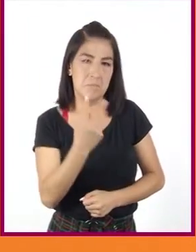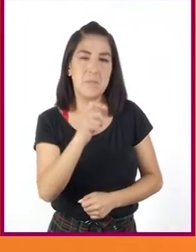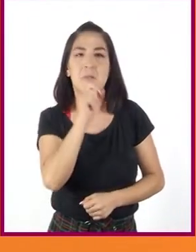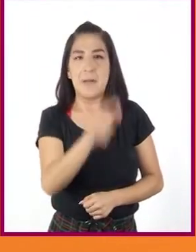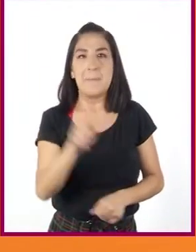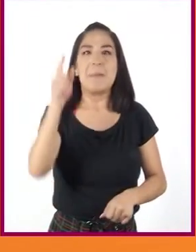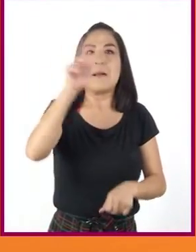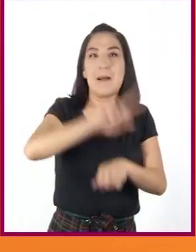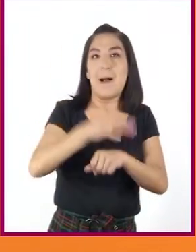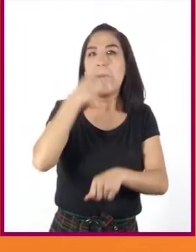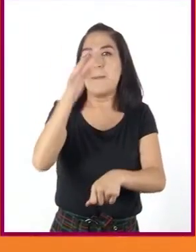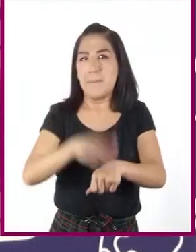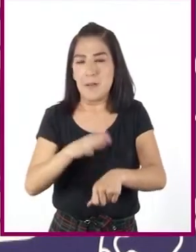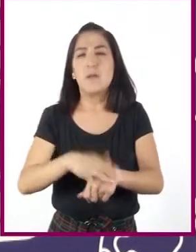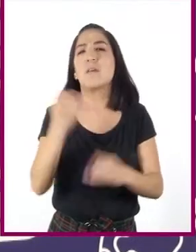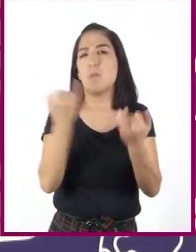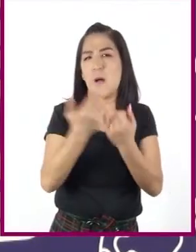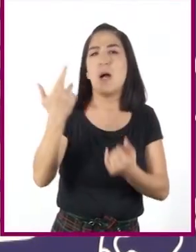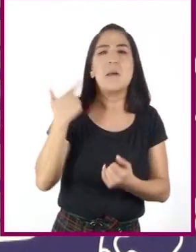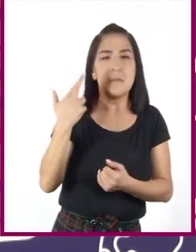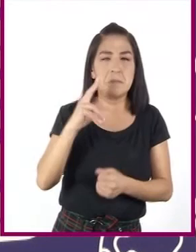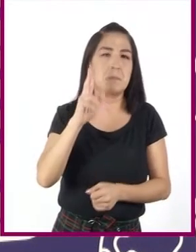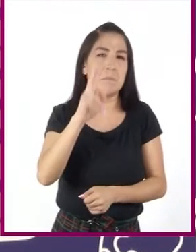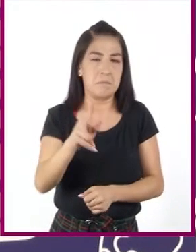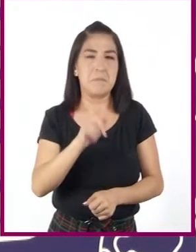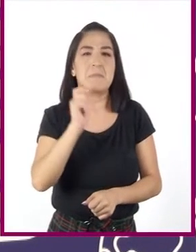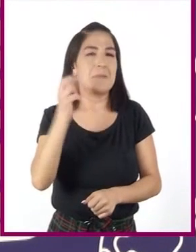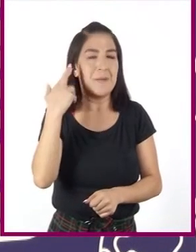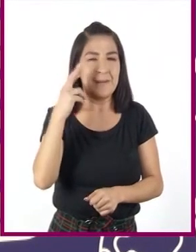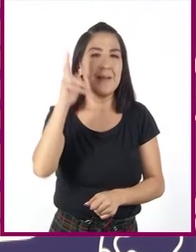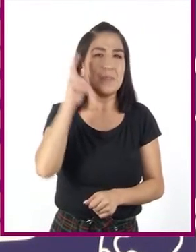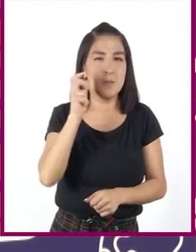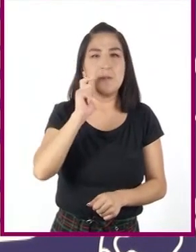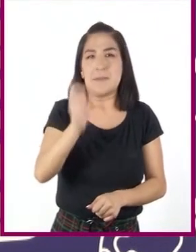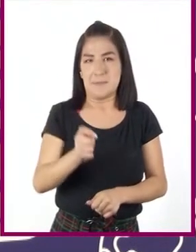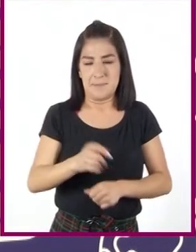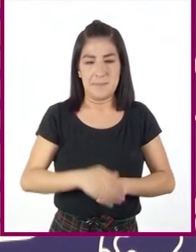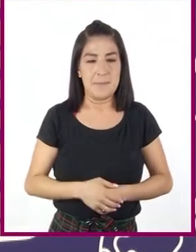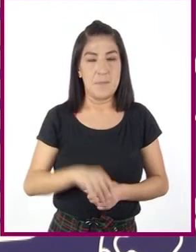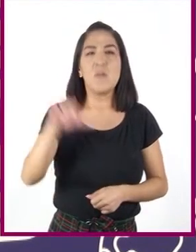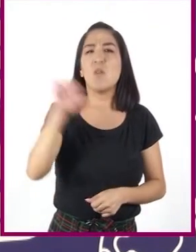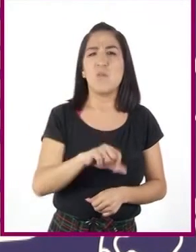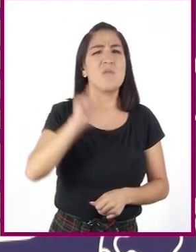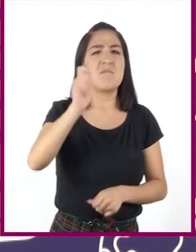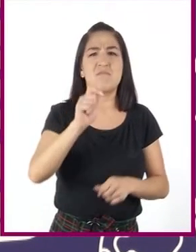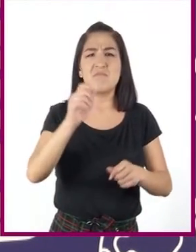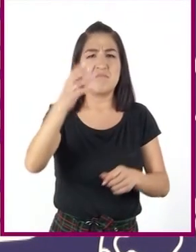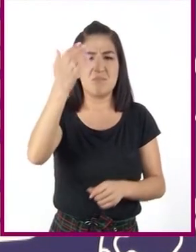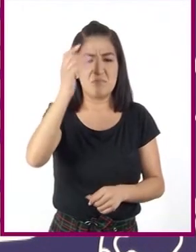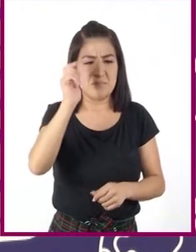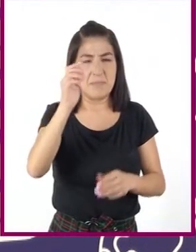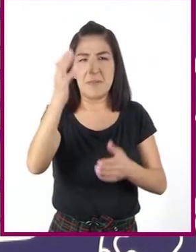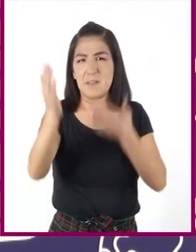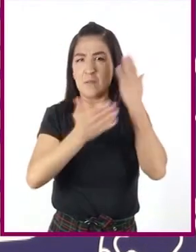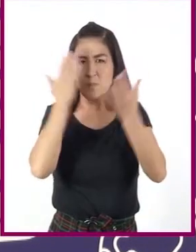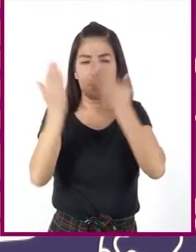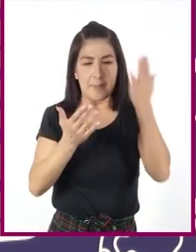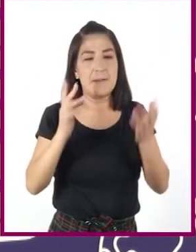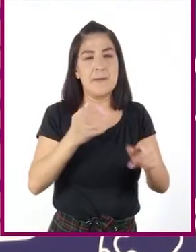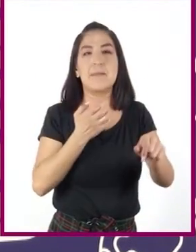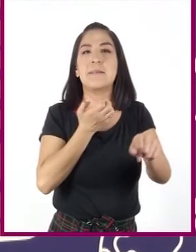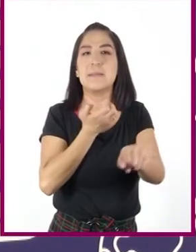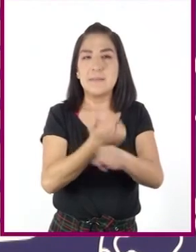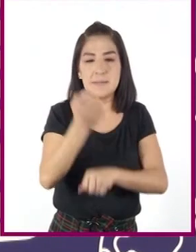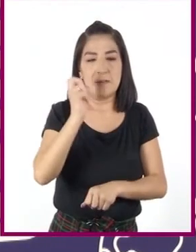o escucharlo por la radio. En esta sesión, conocimos que el tiempo es el estado de la atmósfera